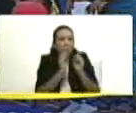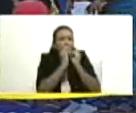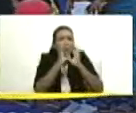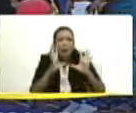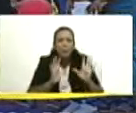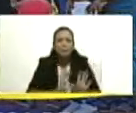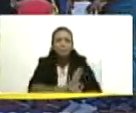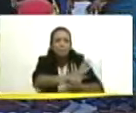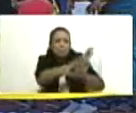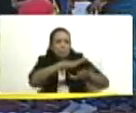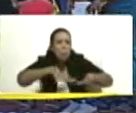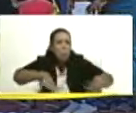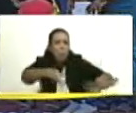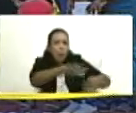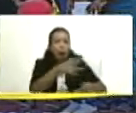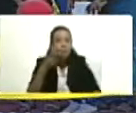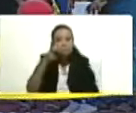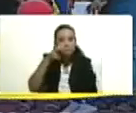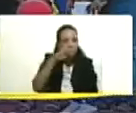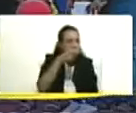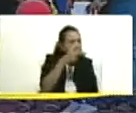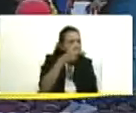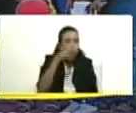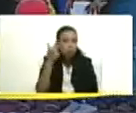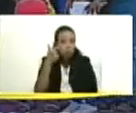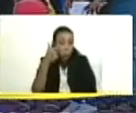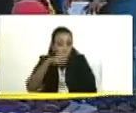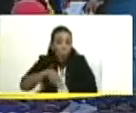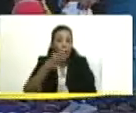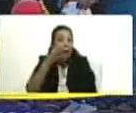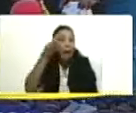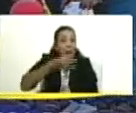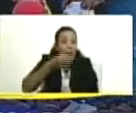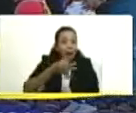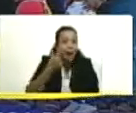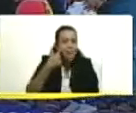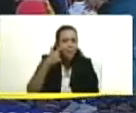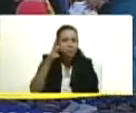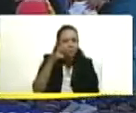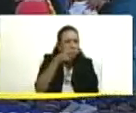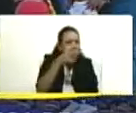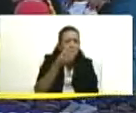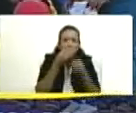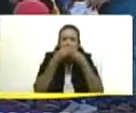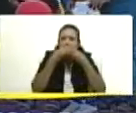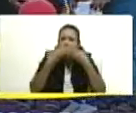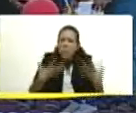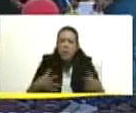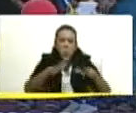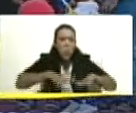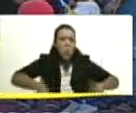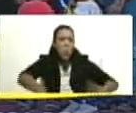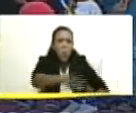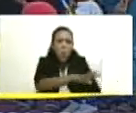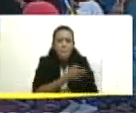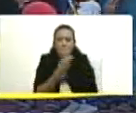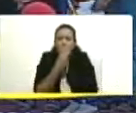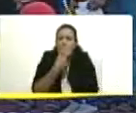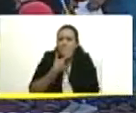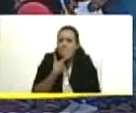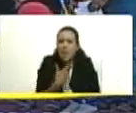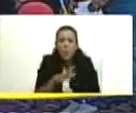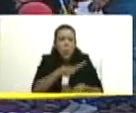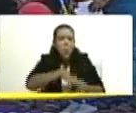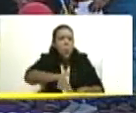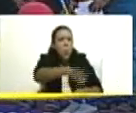presidente. Lo que pasa es que, bueno, mire, yo lo estoy viendo aquí en vivo, pero esto quedó hermosísimo, precioso. Es un